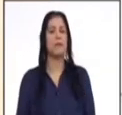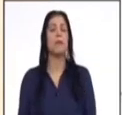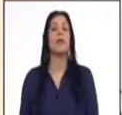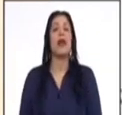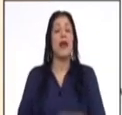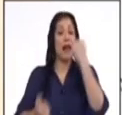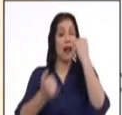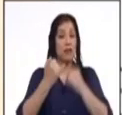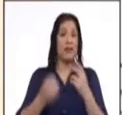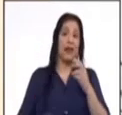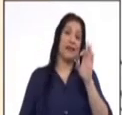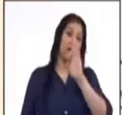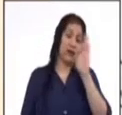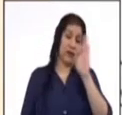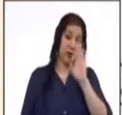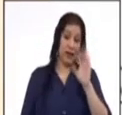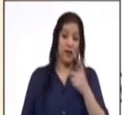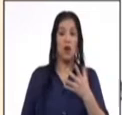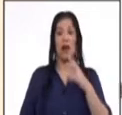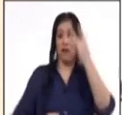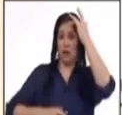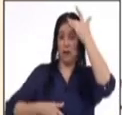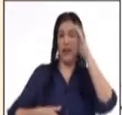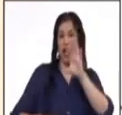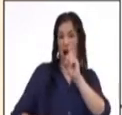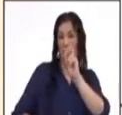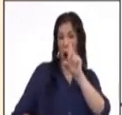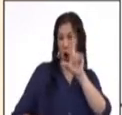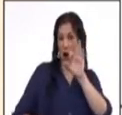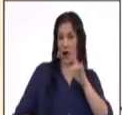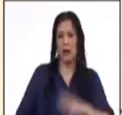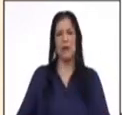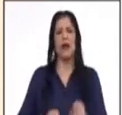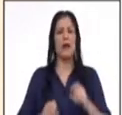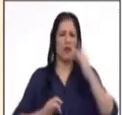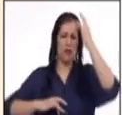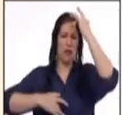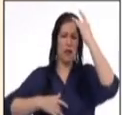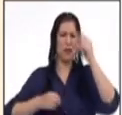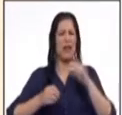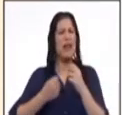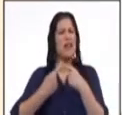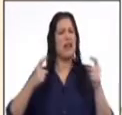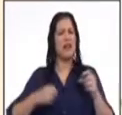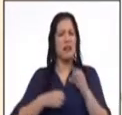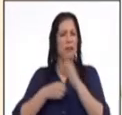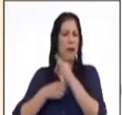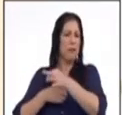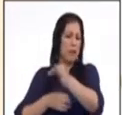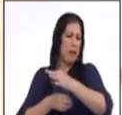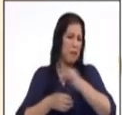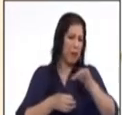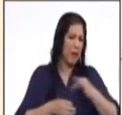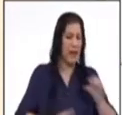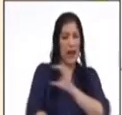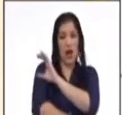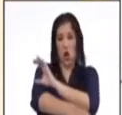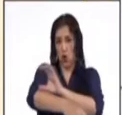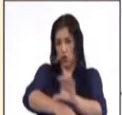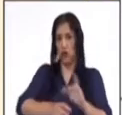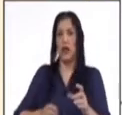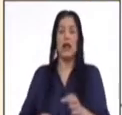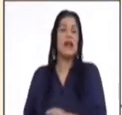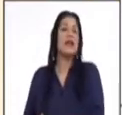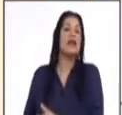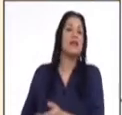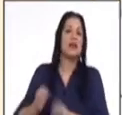A finales de febrero, el cólera había afectado a casi todos los departamentos de la costa y se trasladó